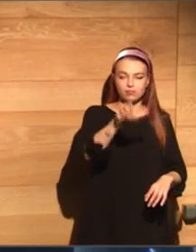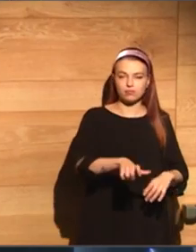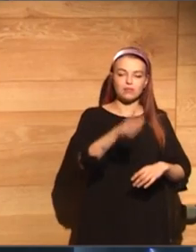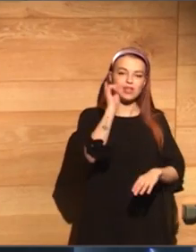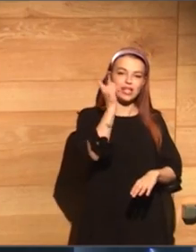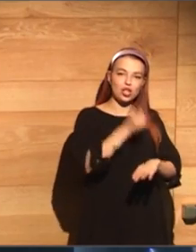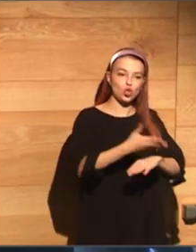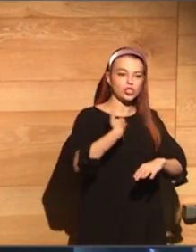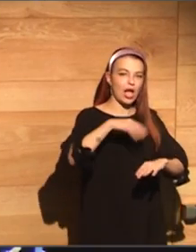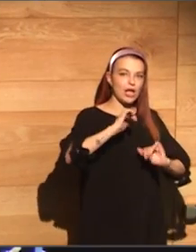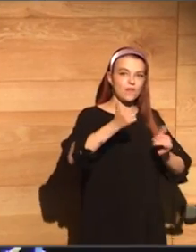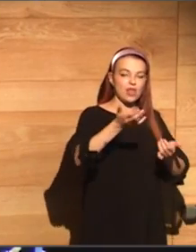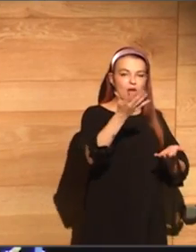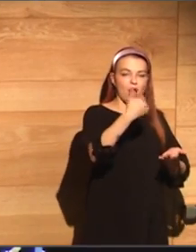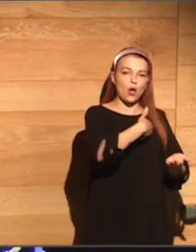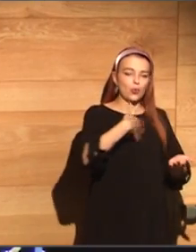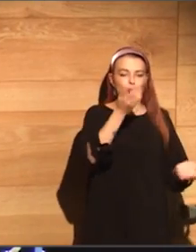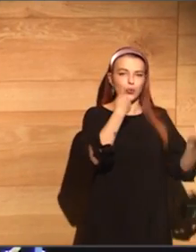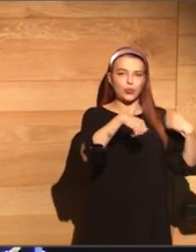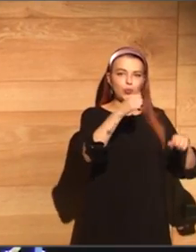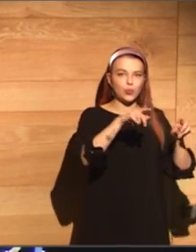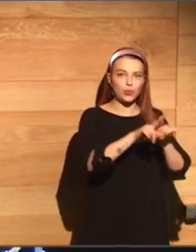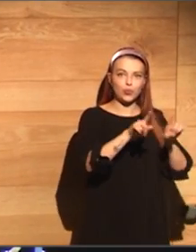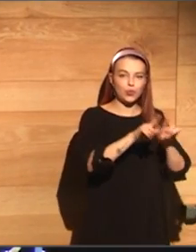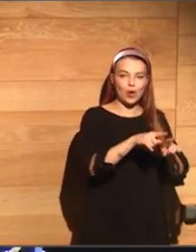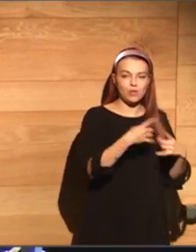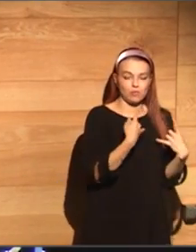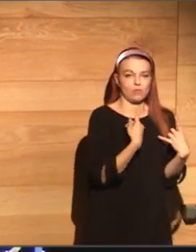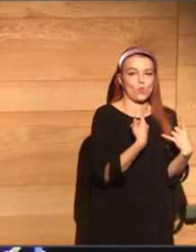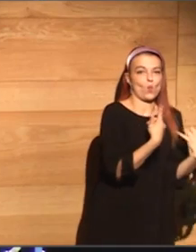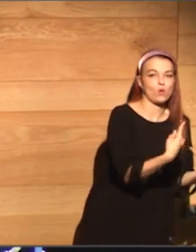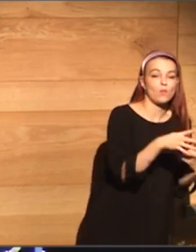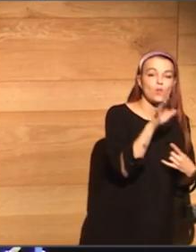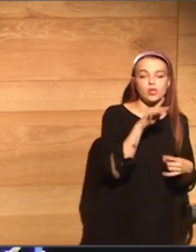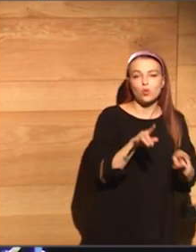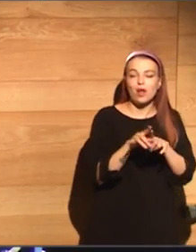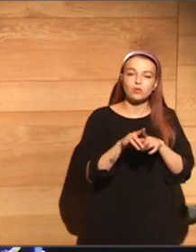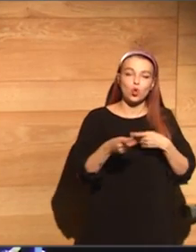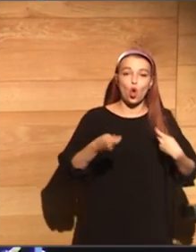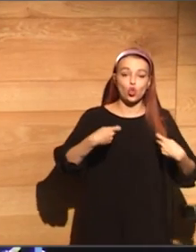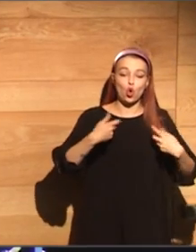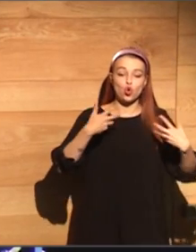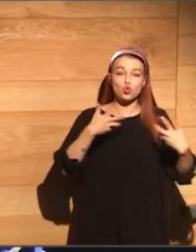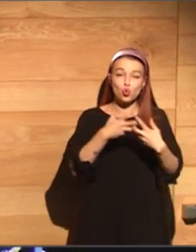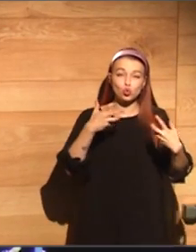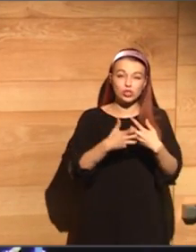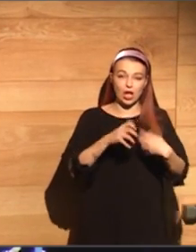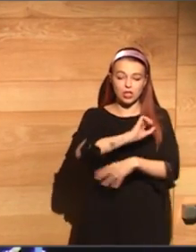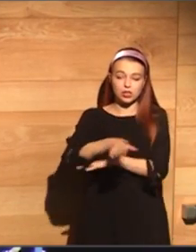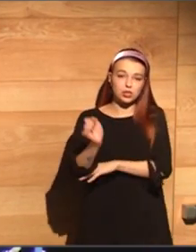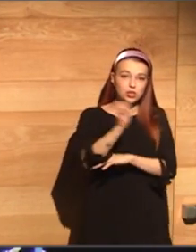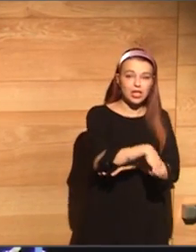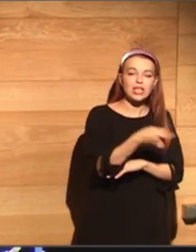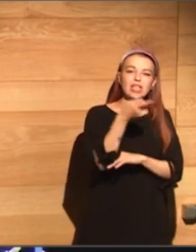los personajes estos, ¿no? Claro, es ese momento de lucha de control que hemos dicho antes, y además de esa